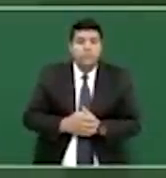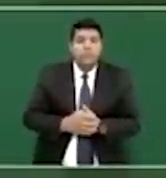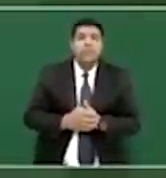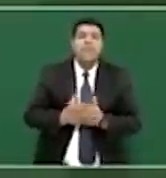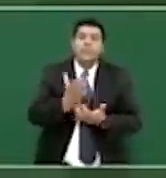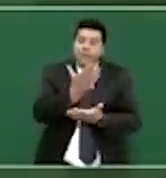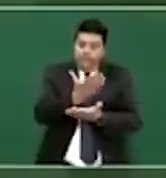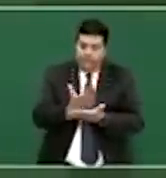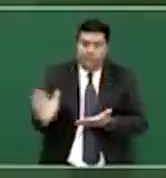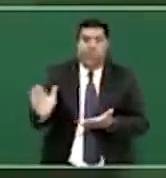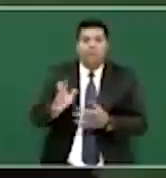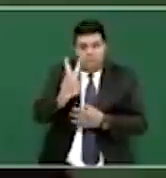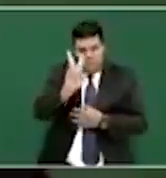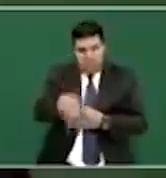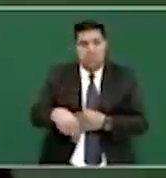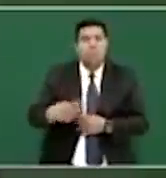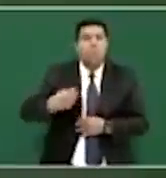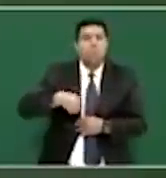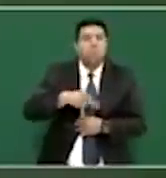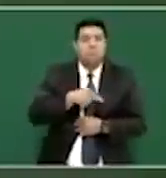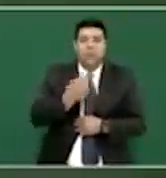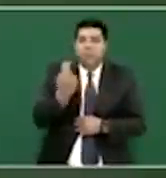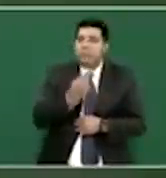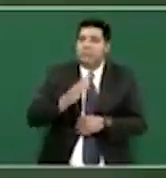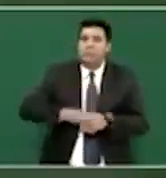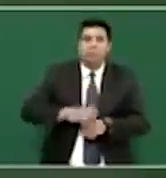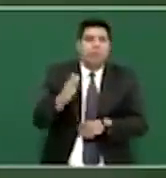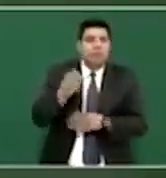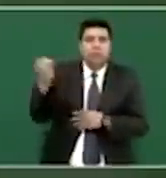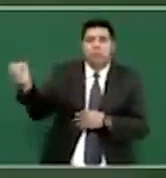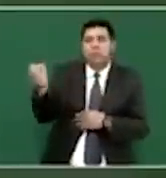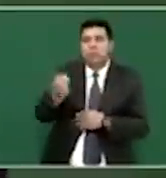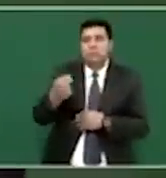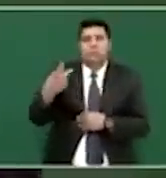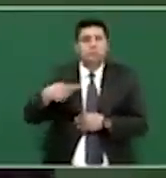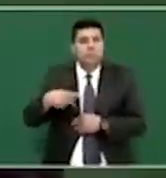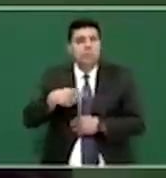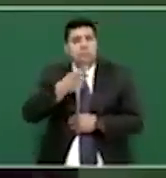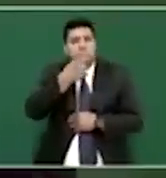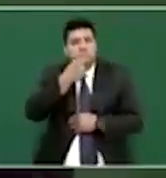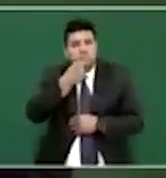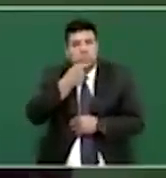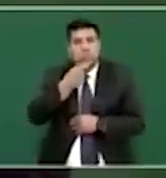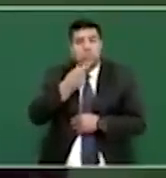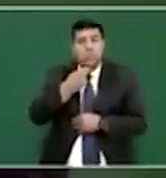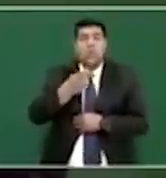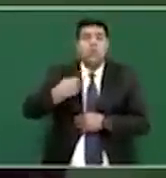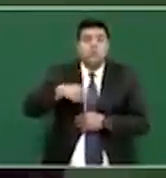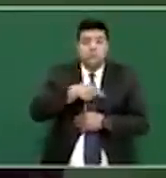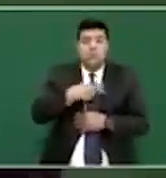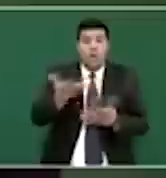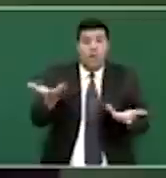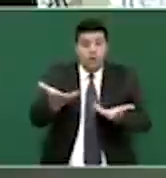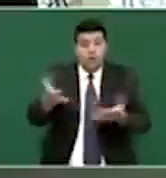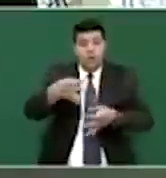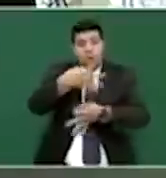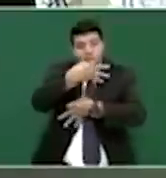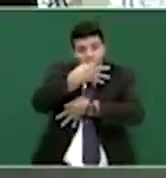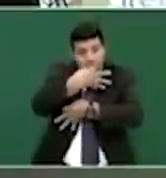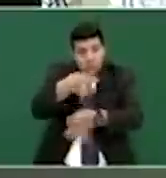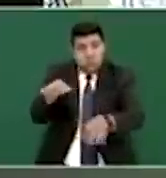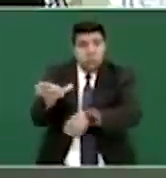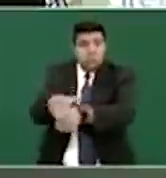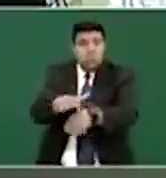a requerir más elementos y se va a hacer una convocatoria, un reclutamiento